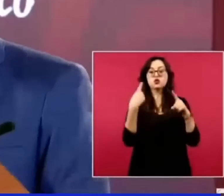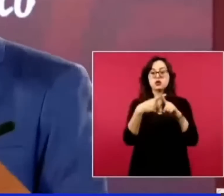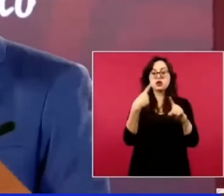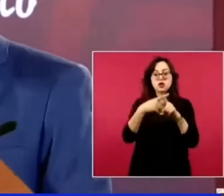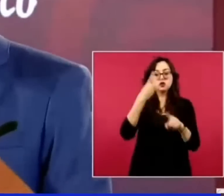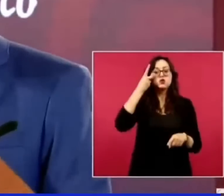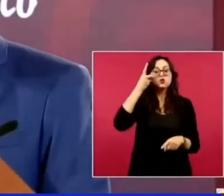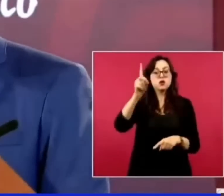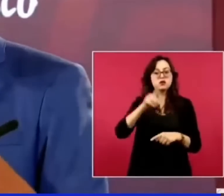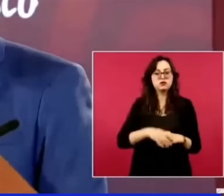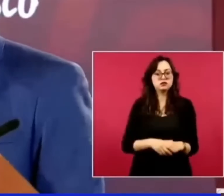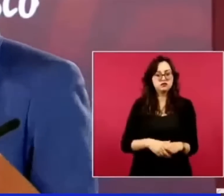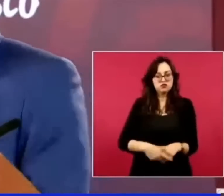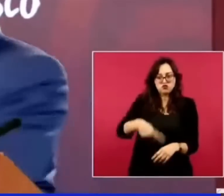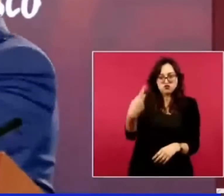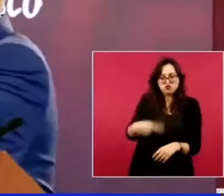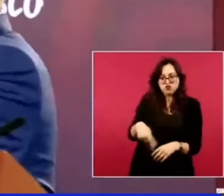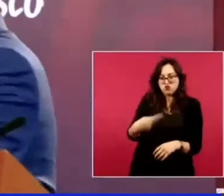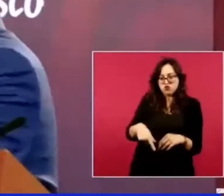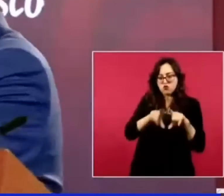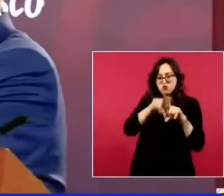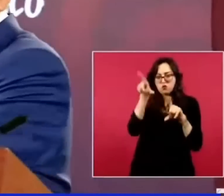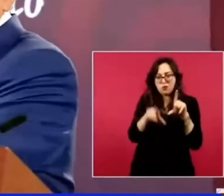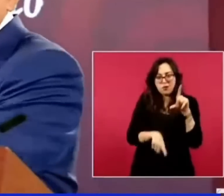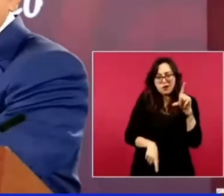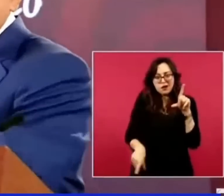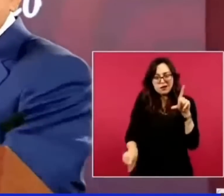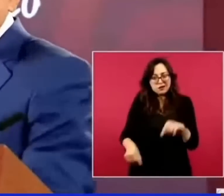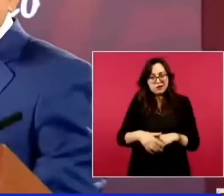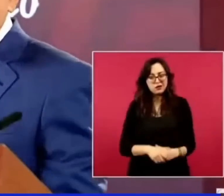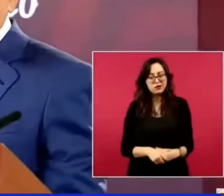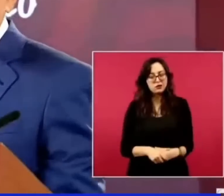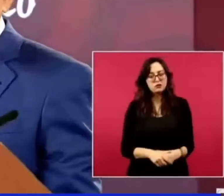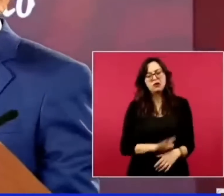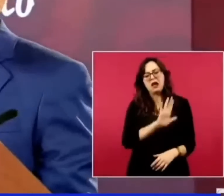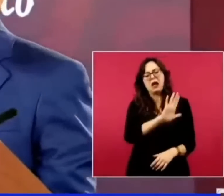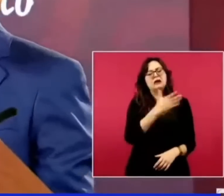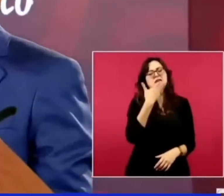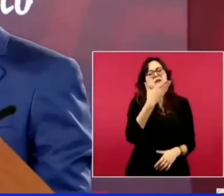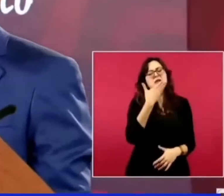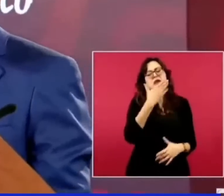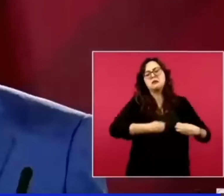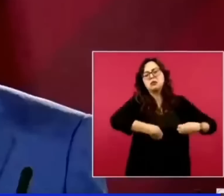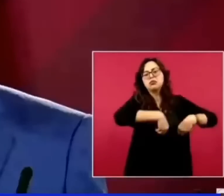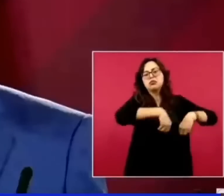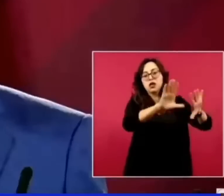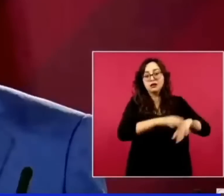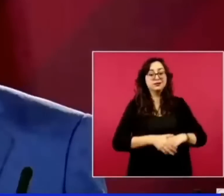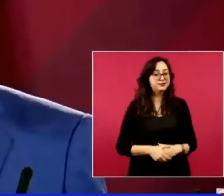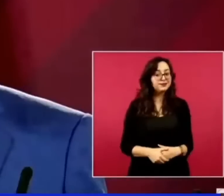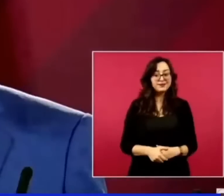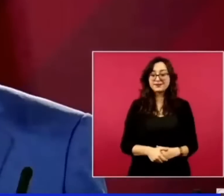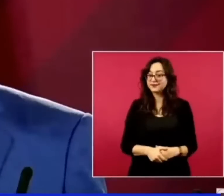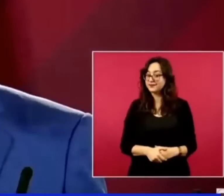México, se queden en Estados Unidos.